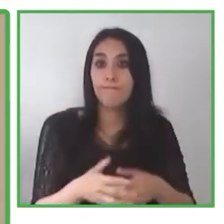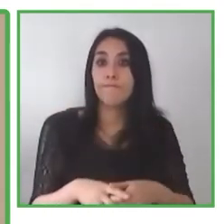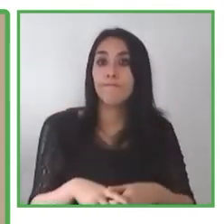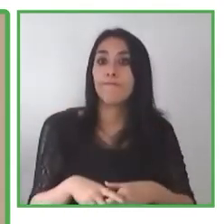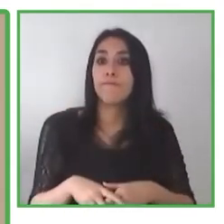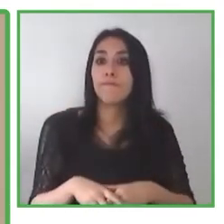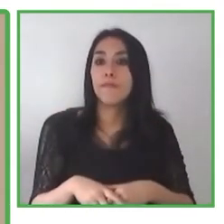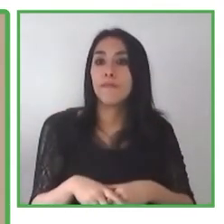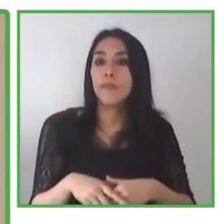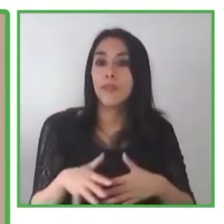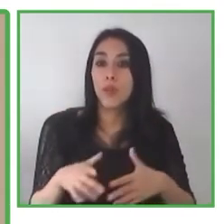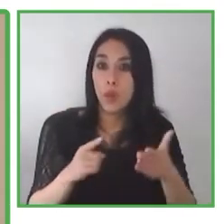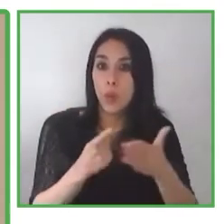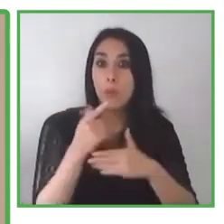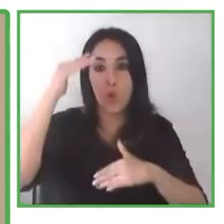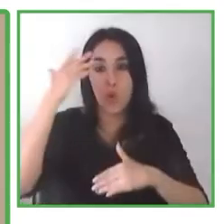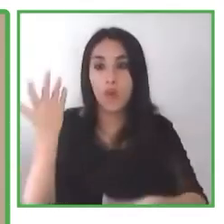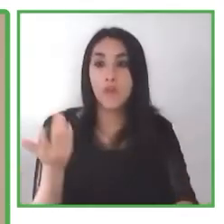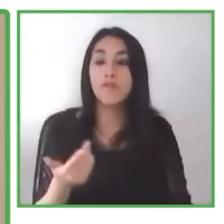mayor colaboración.